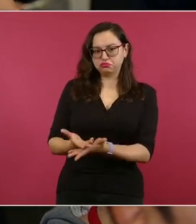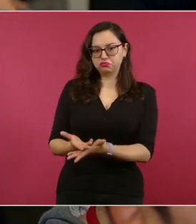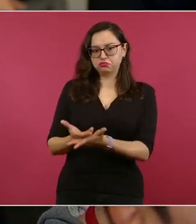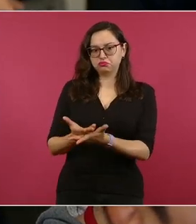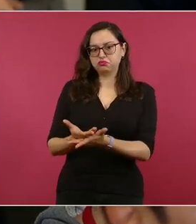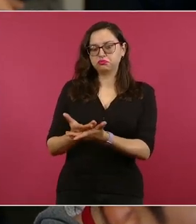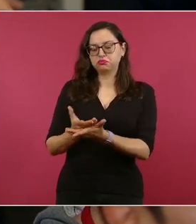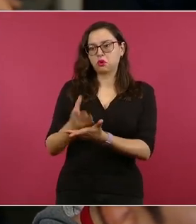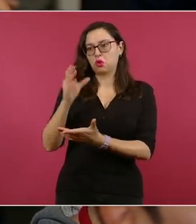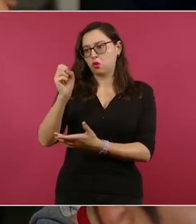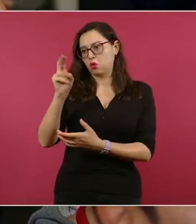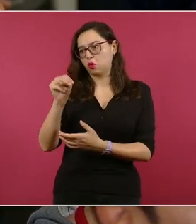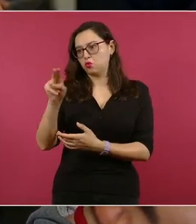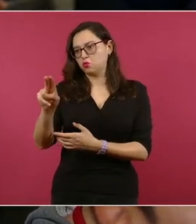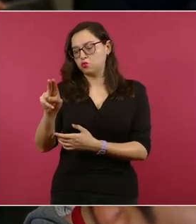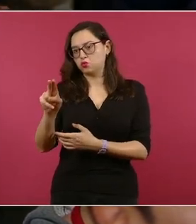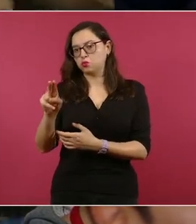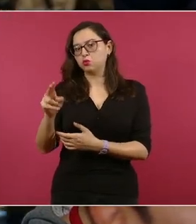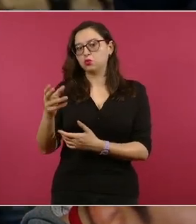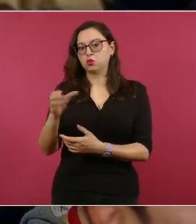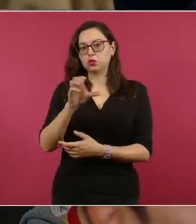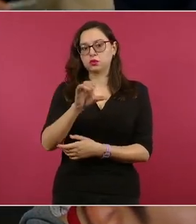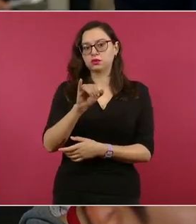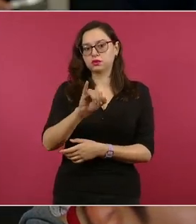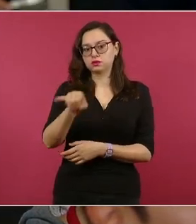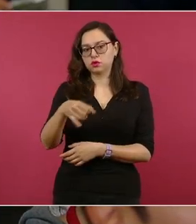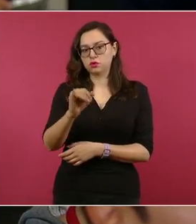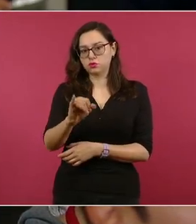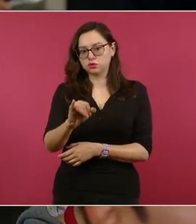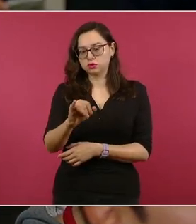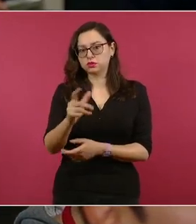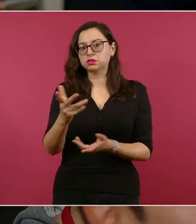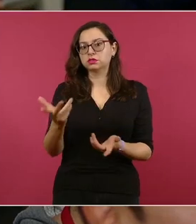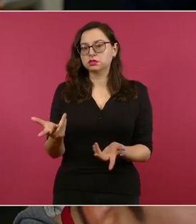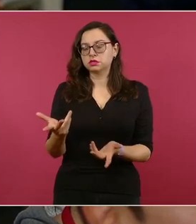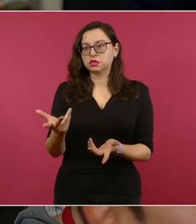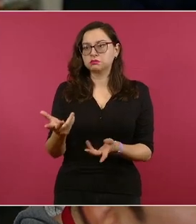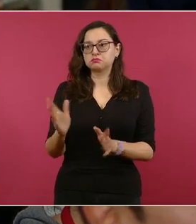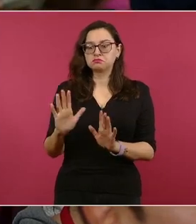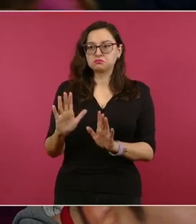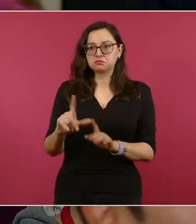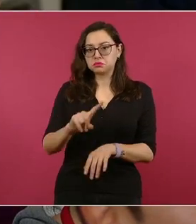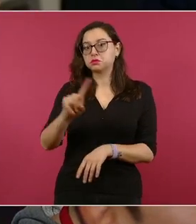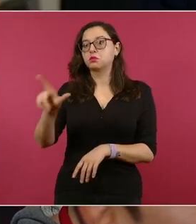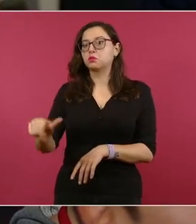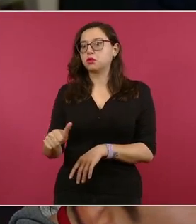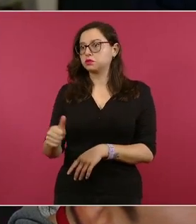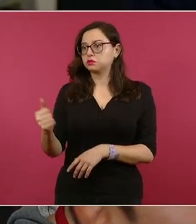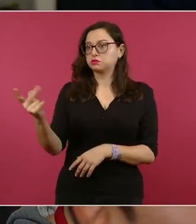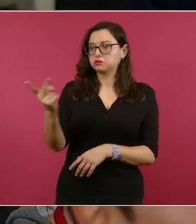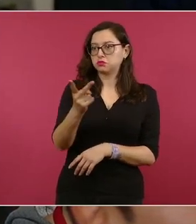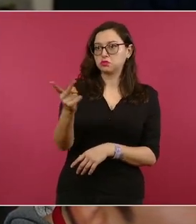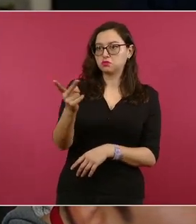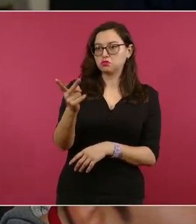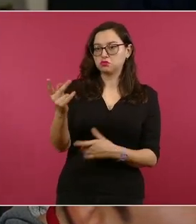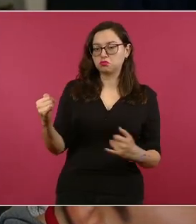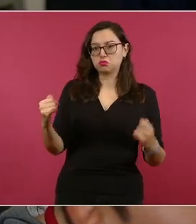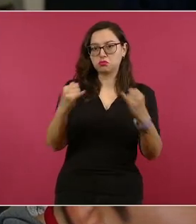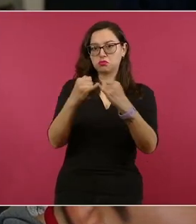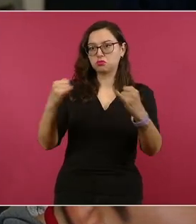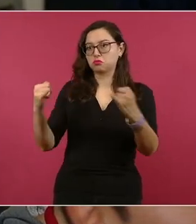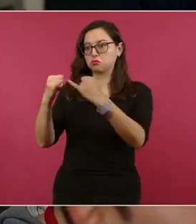a la Corte Internacional de Justicia, ¿ustedes qué respuesta esperan precisamente de